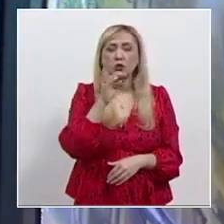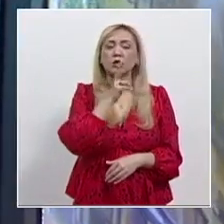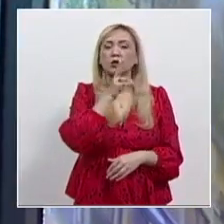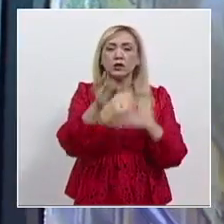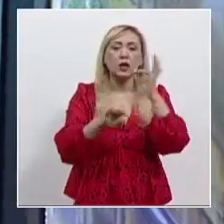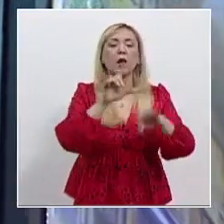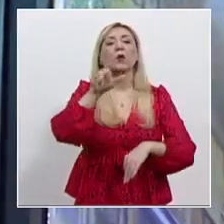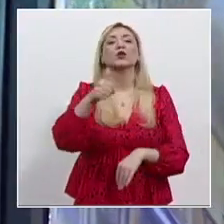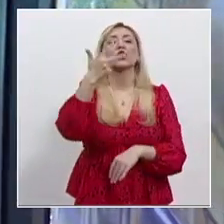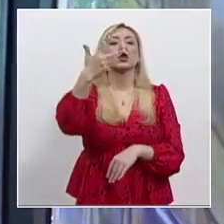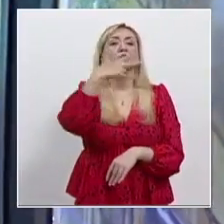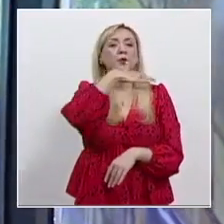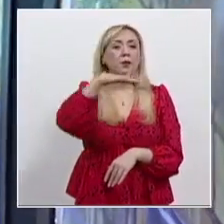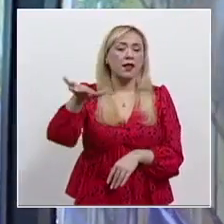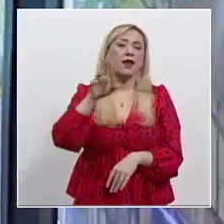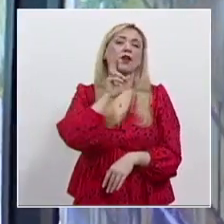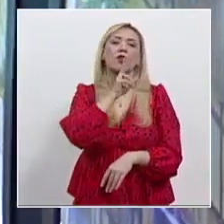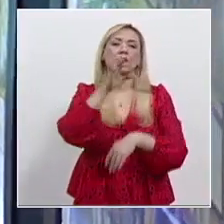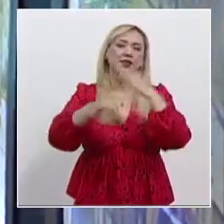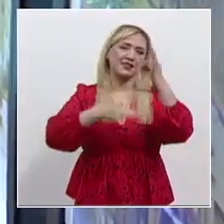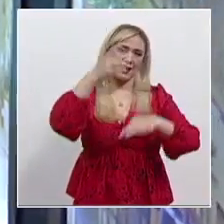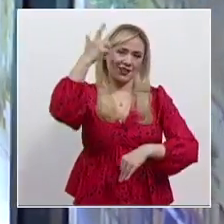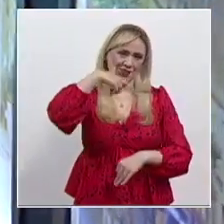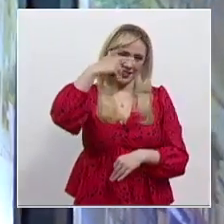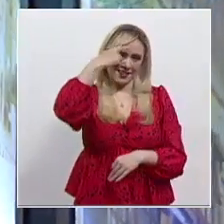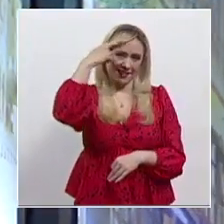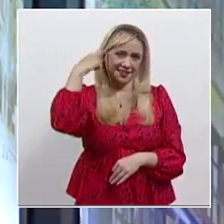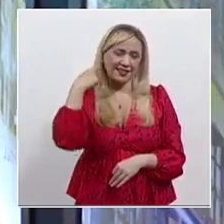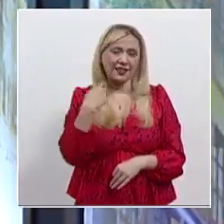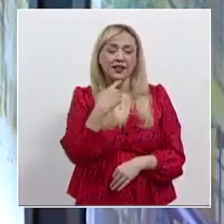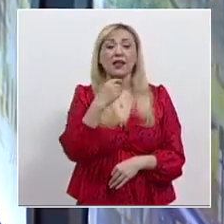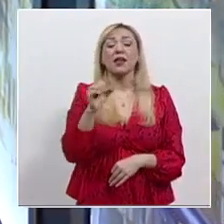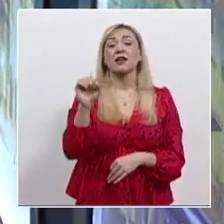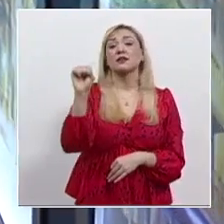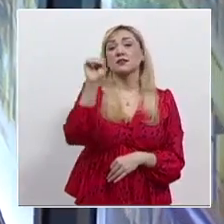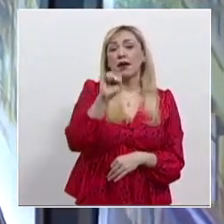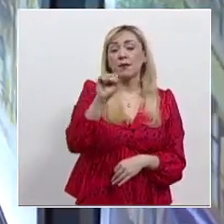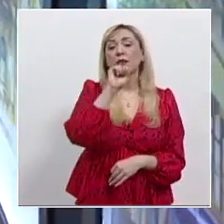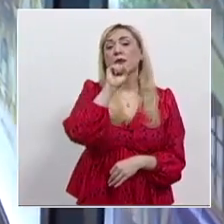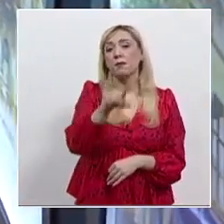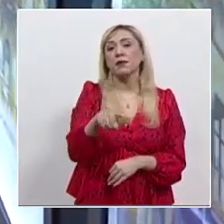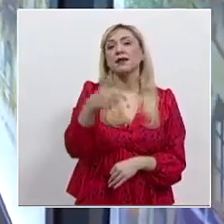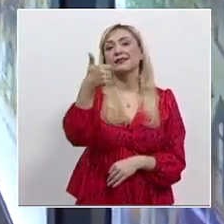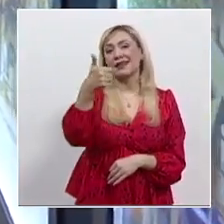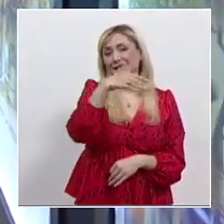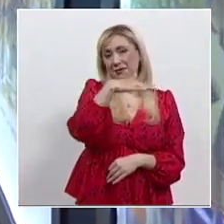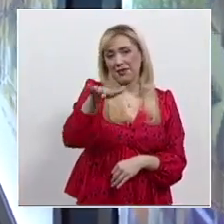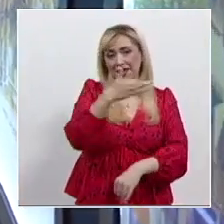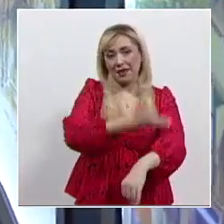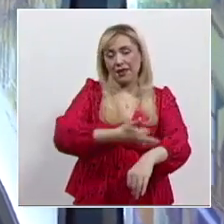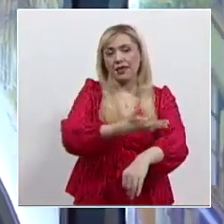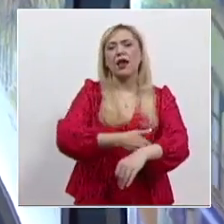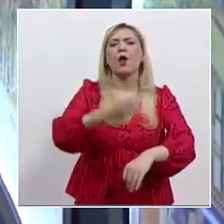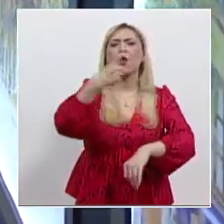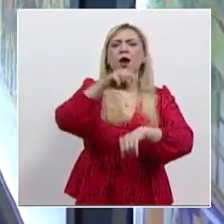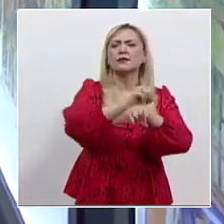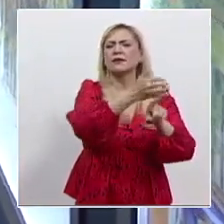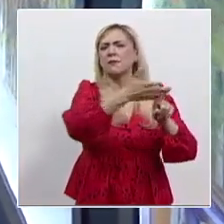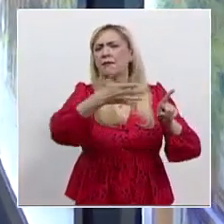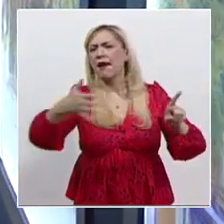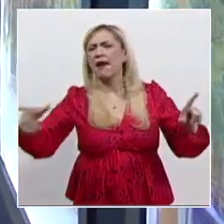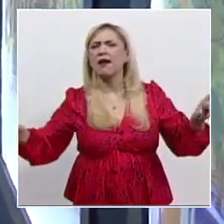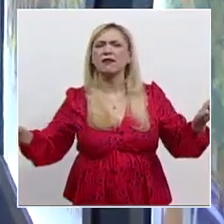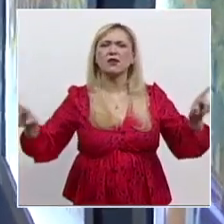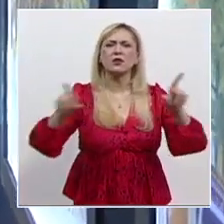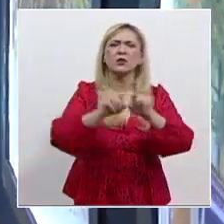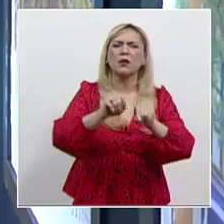a las 20:30 horas el noticiero nocturno. Y este sábado siga por nuestra señal a las 18:30 horas Semanario Judicial, resumen semanal